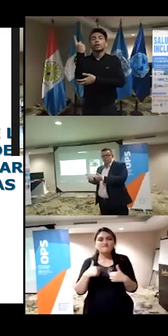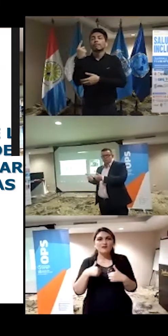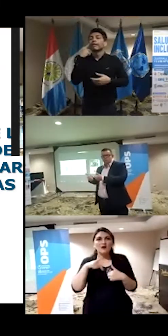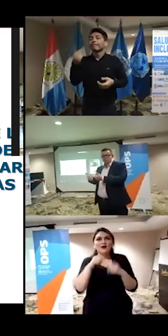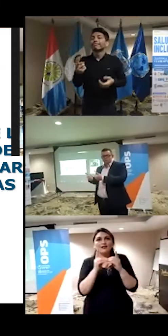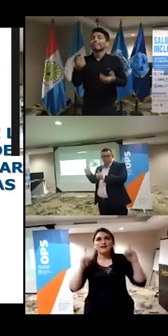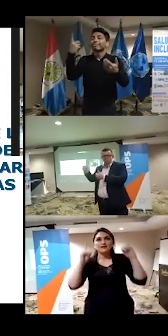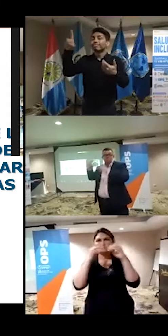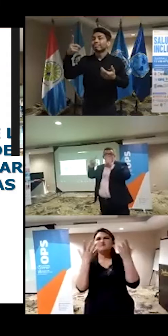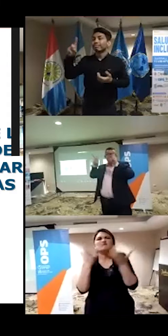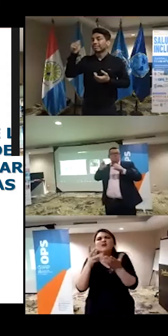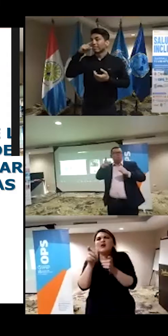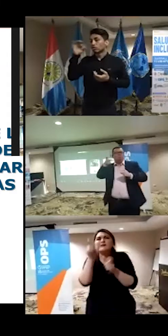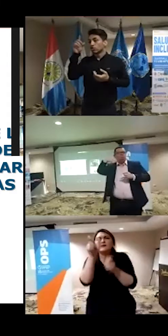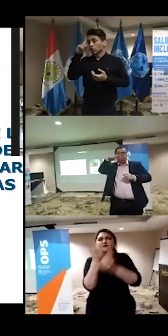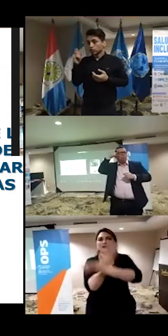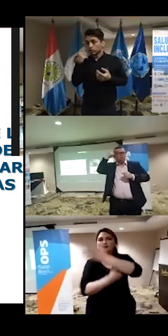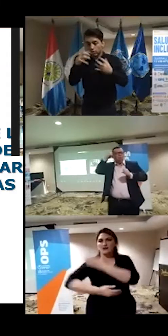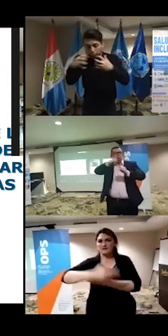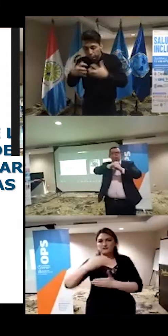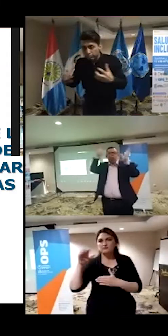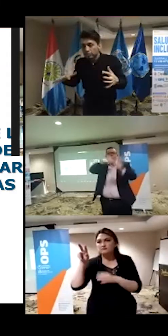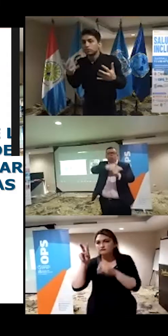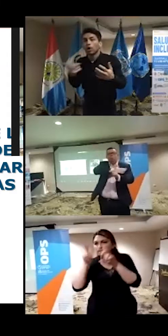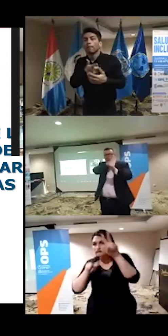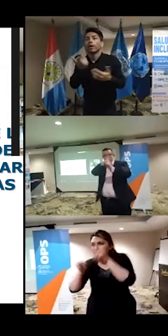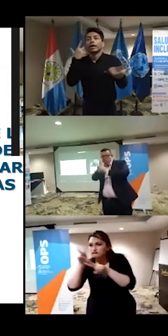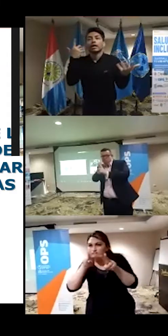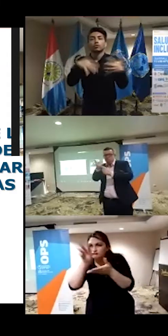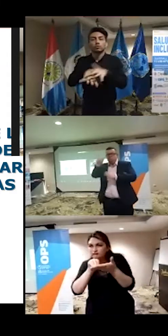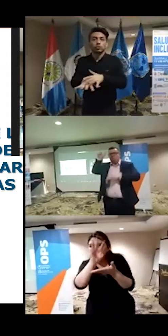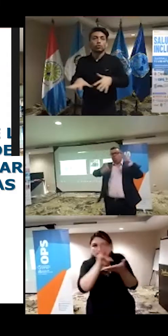datos para generar acciones sanitarias inclusivas.